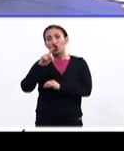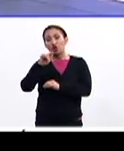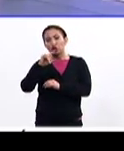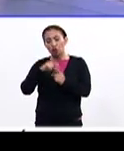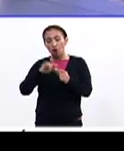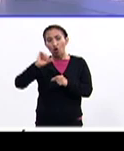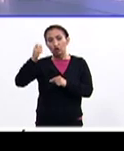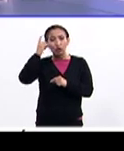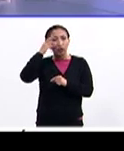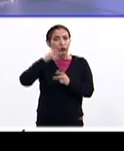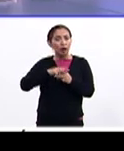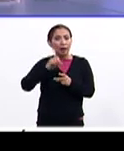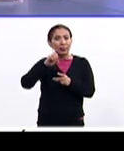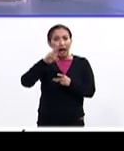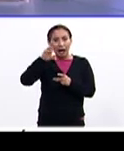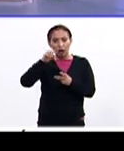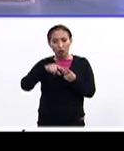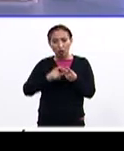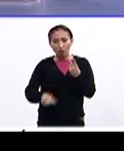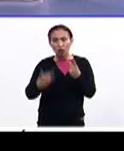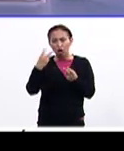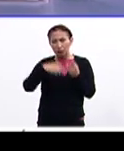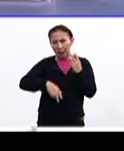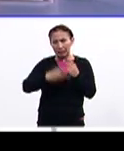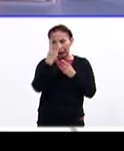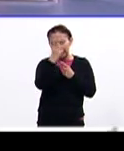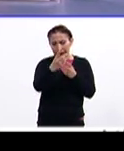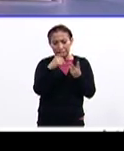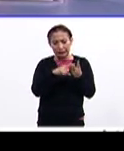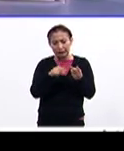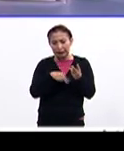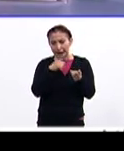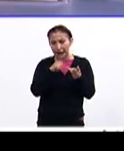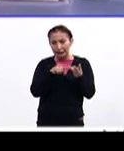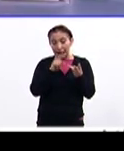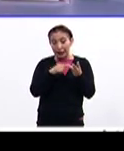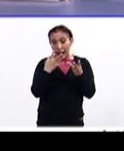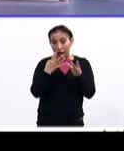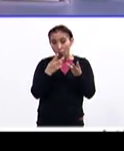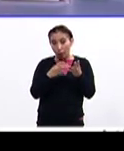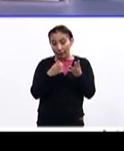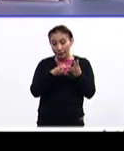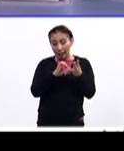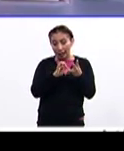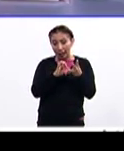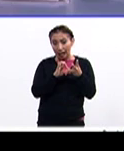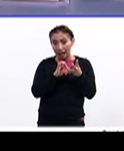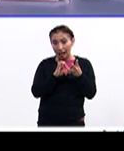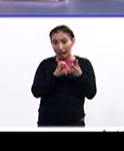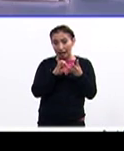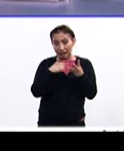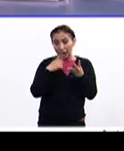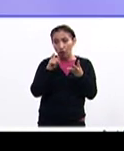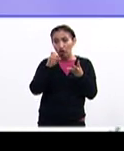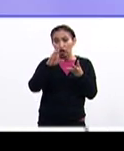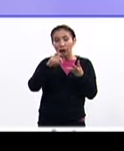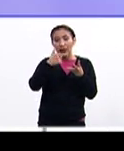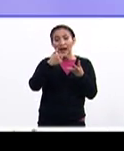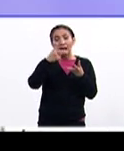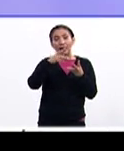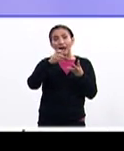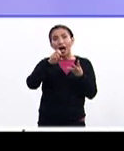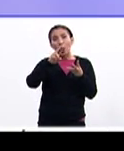segunda, siendo director el doctor Narro, fue en 2003. La tercera y cuarta es cuando estaba el doctor